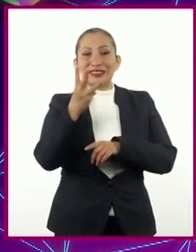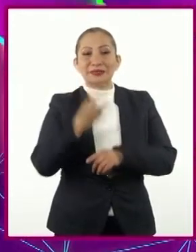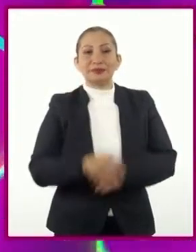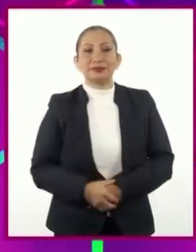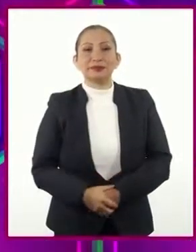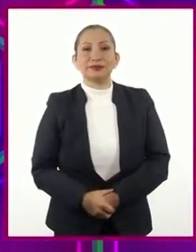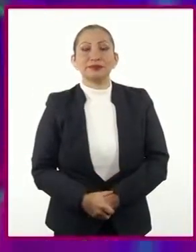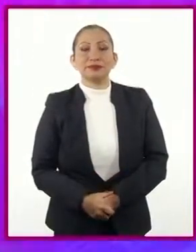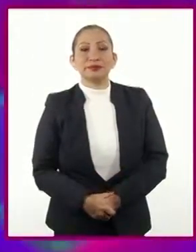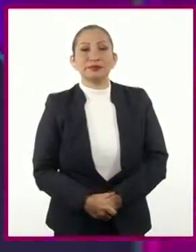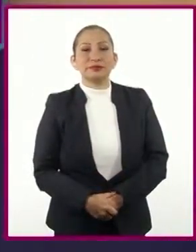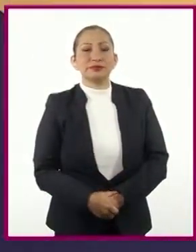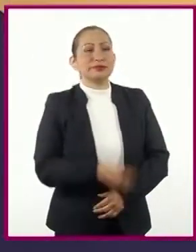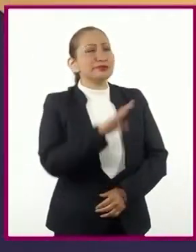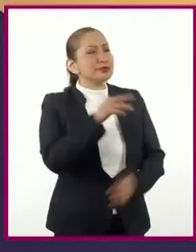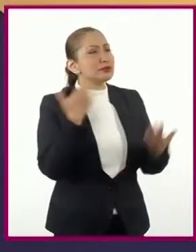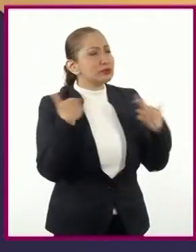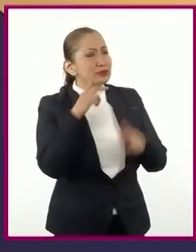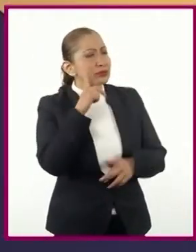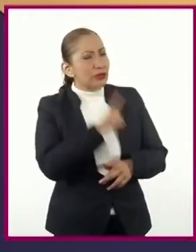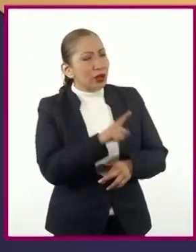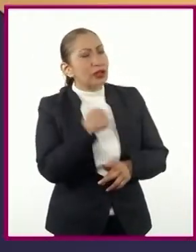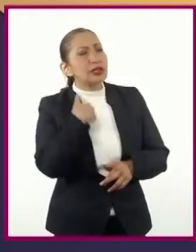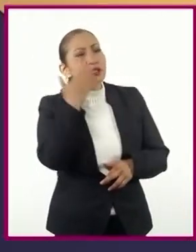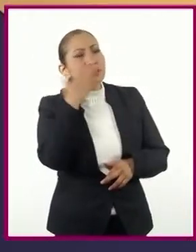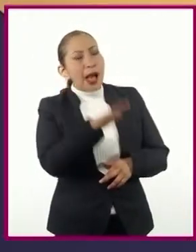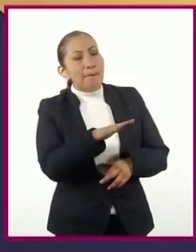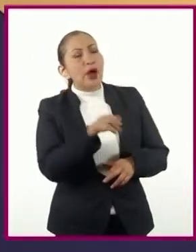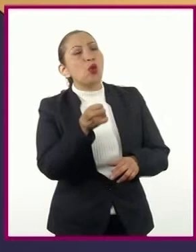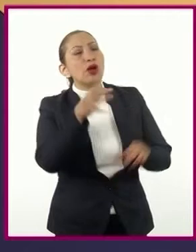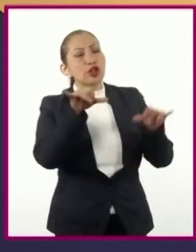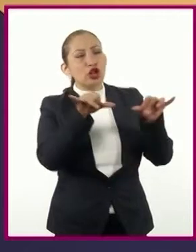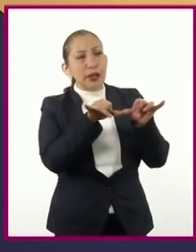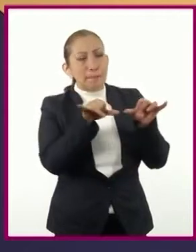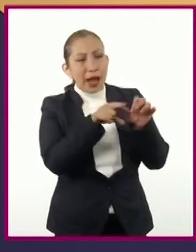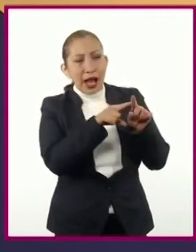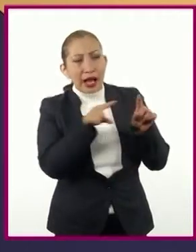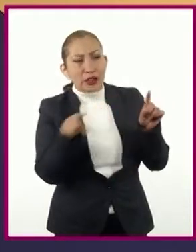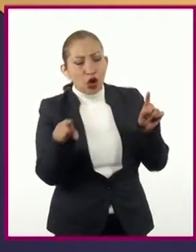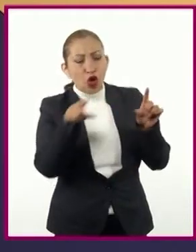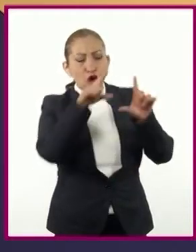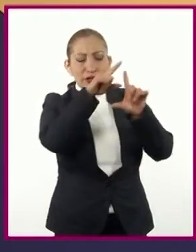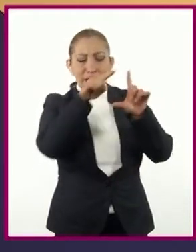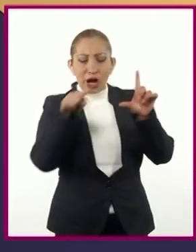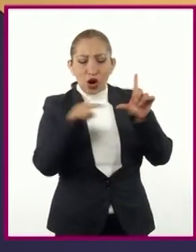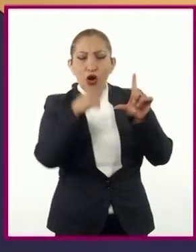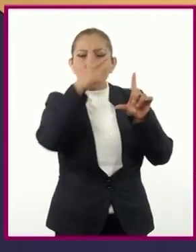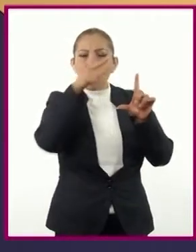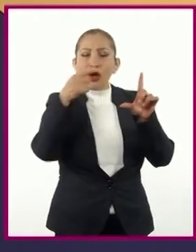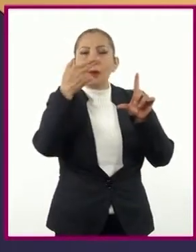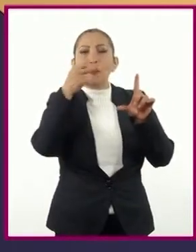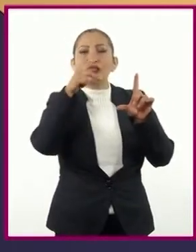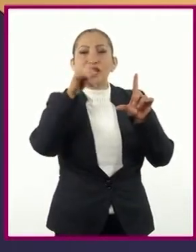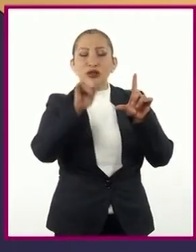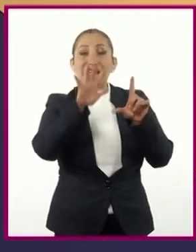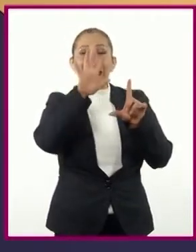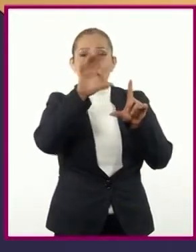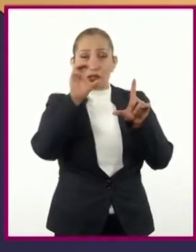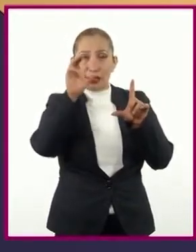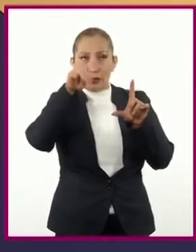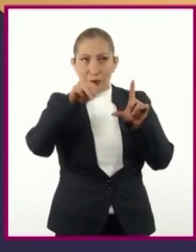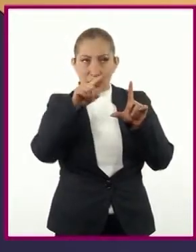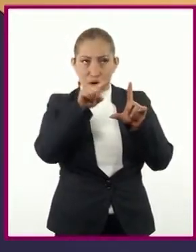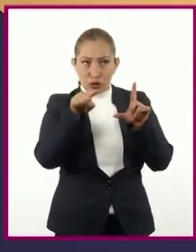1.333. Maestra Isabel, se conoce la medida de los lados del triángulo. La hipotenusa es igual a 5